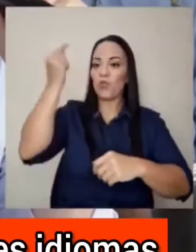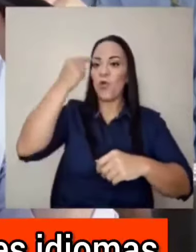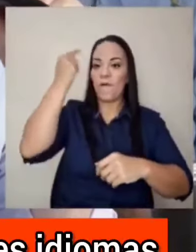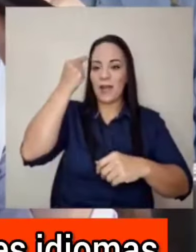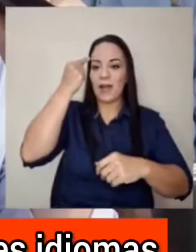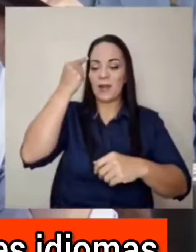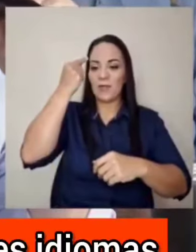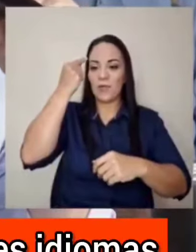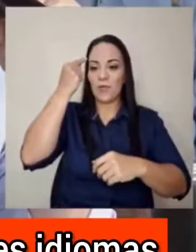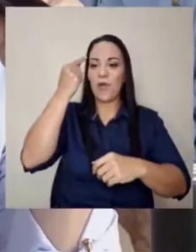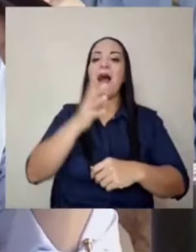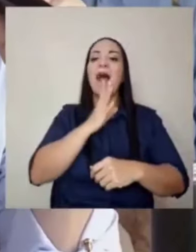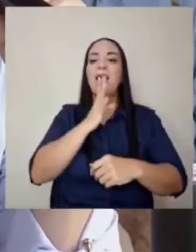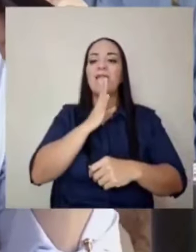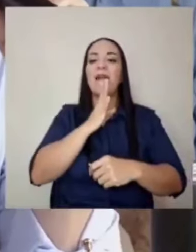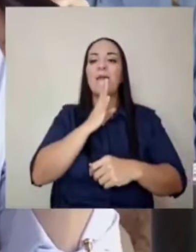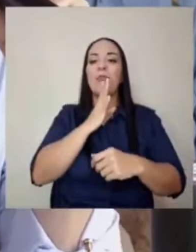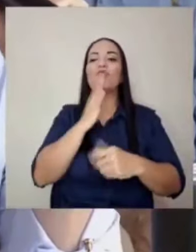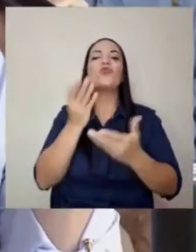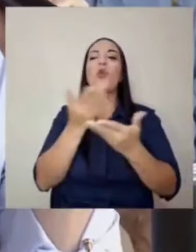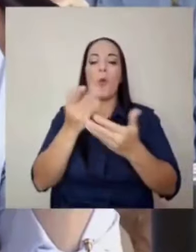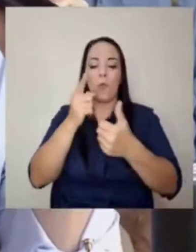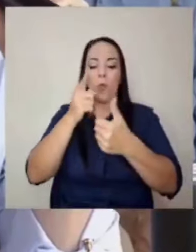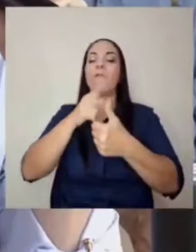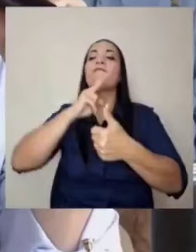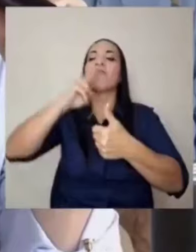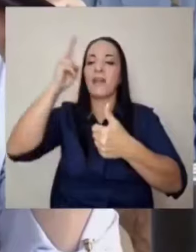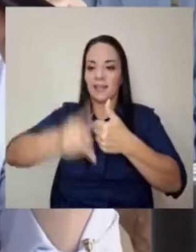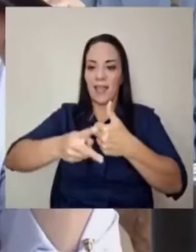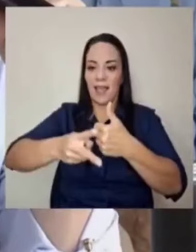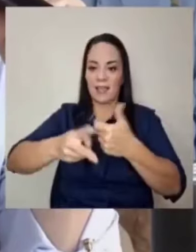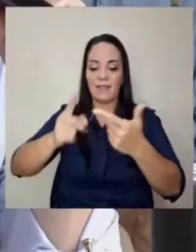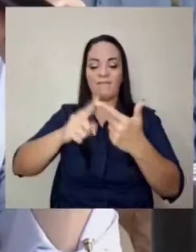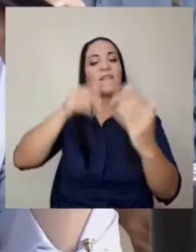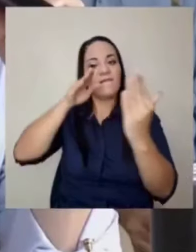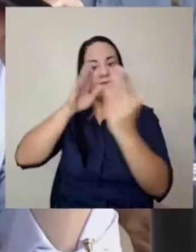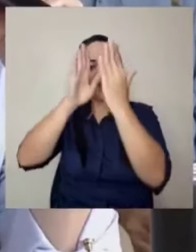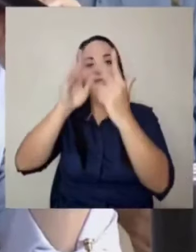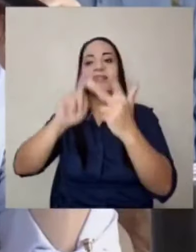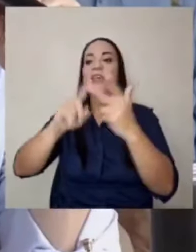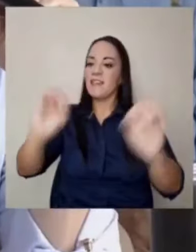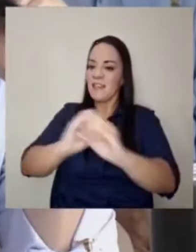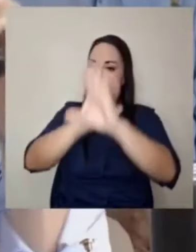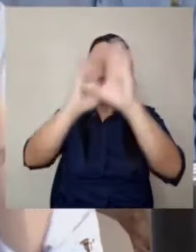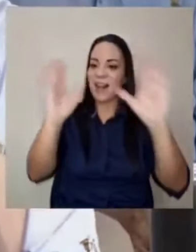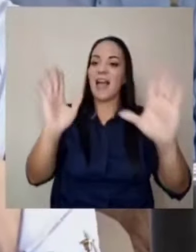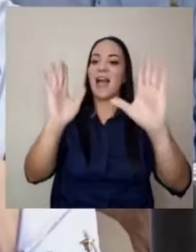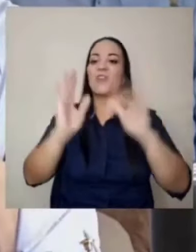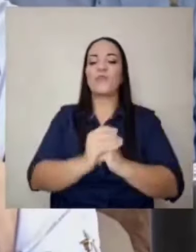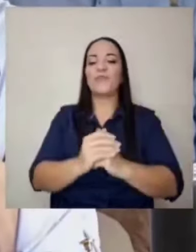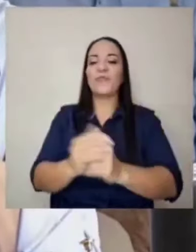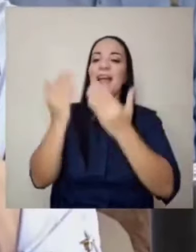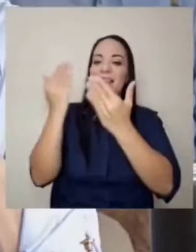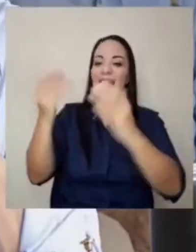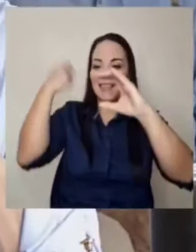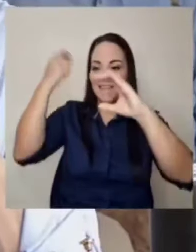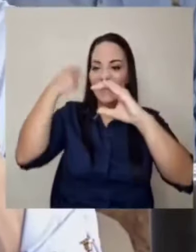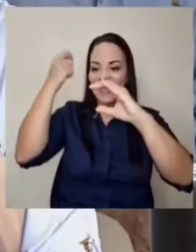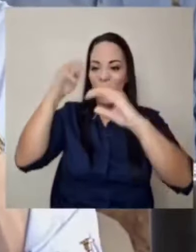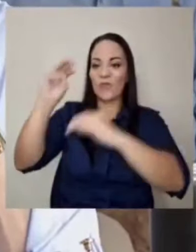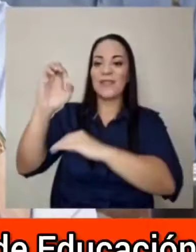solo tres idiomas: la verdad, de frente y clarito. Adelante con el